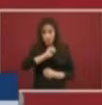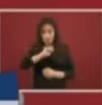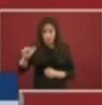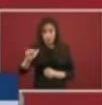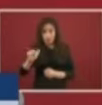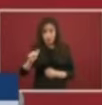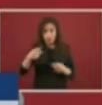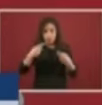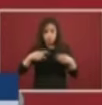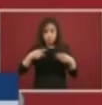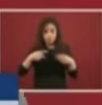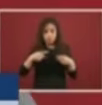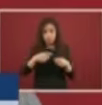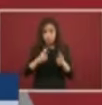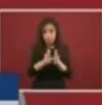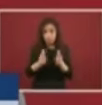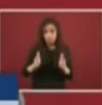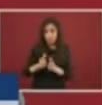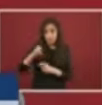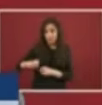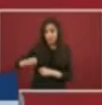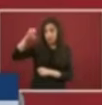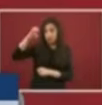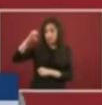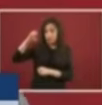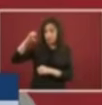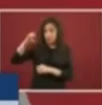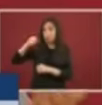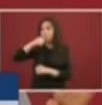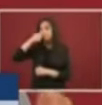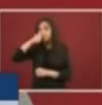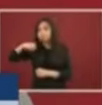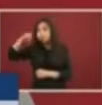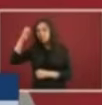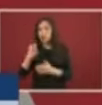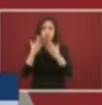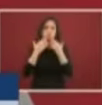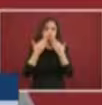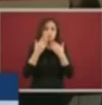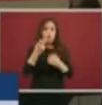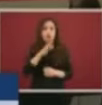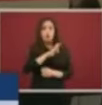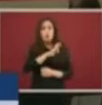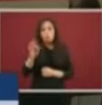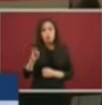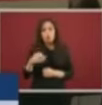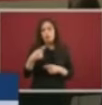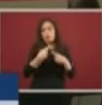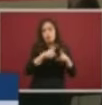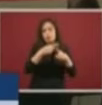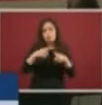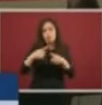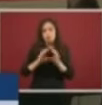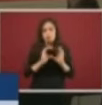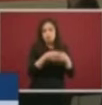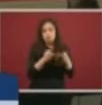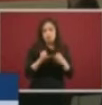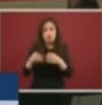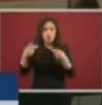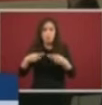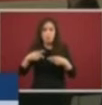hemos tenido, recordando que no ha sido un solo modelo, han sido inclusive en un momento determinado hasta 3 modelos dependiendo de